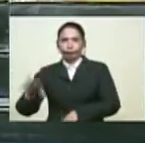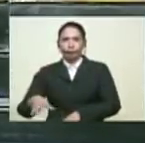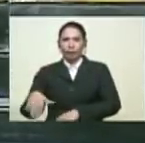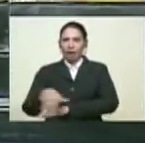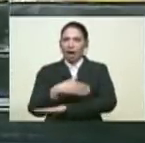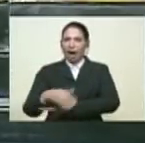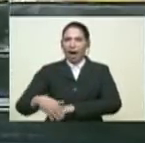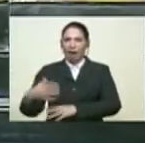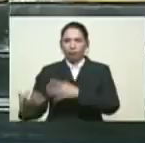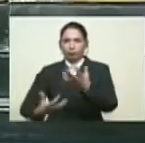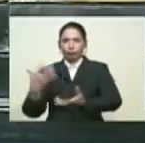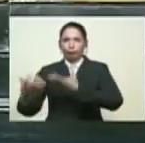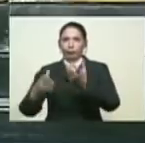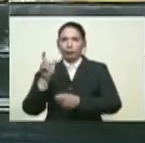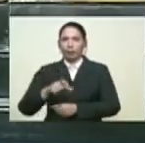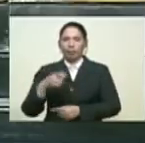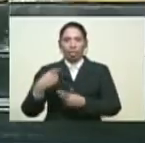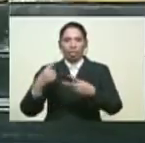Y pare de contar.